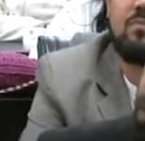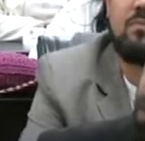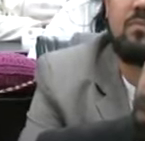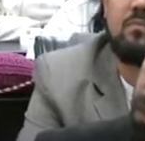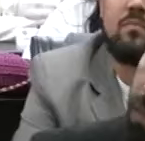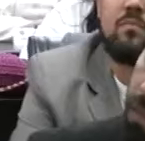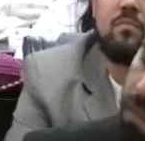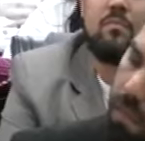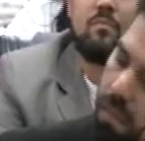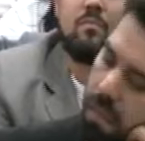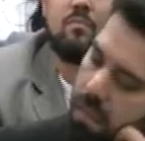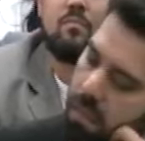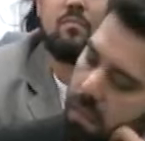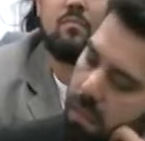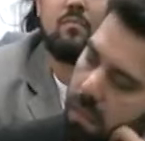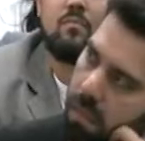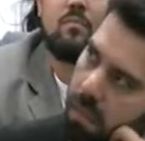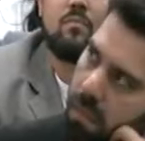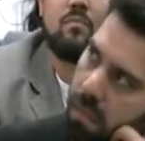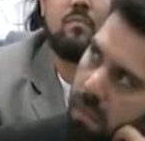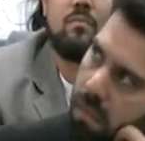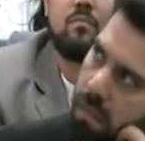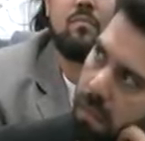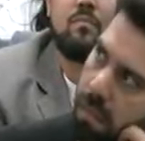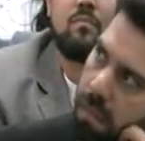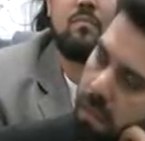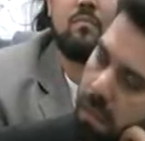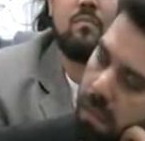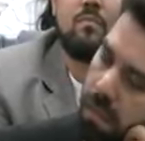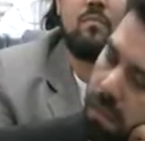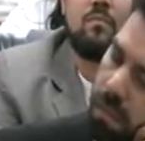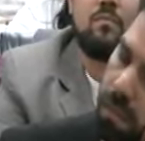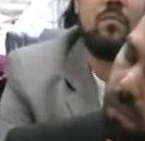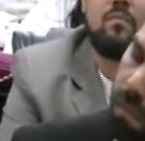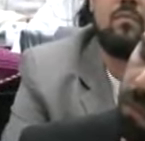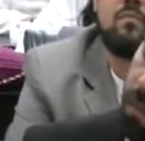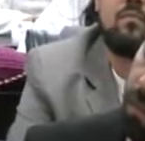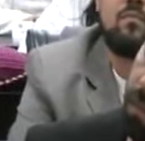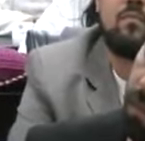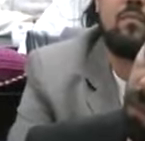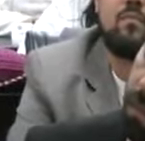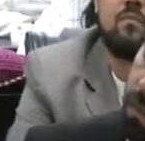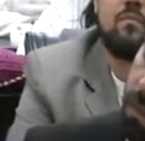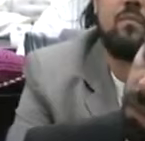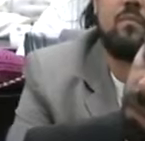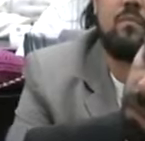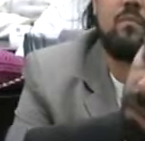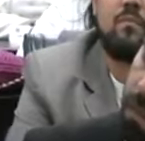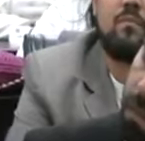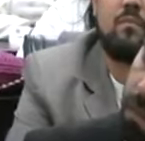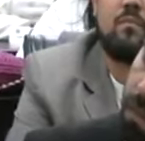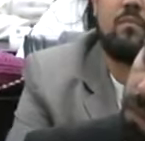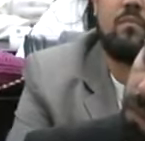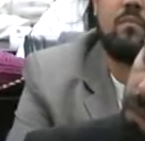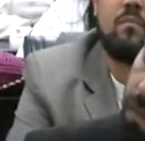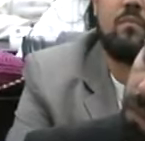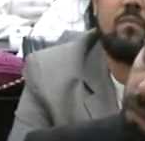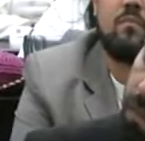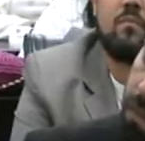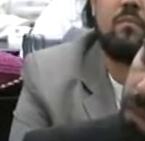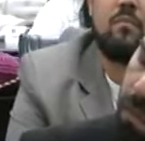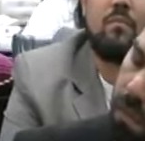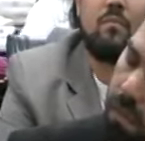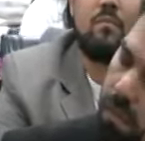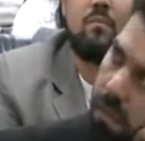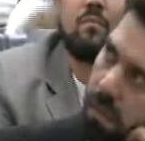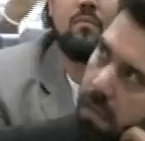el bienestar y la igualdad de oportunidades para todos. En conclusión, reafirmamos nuestro compromiso de trabajar en